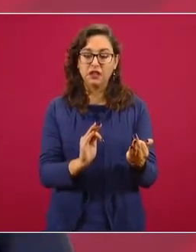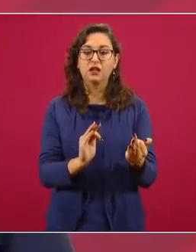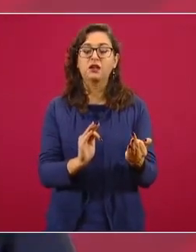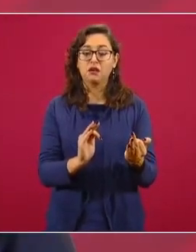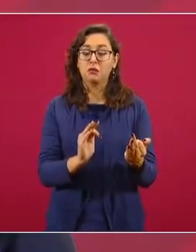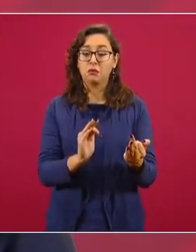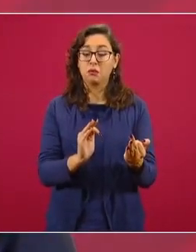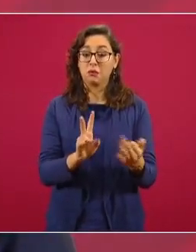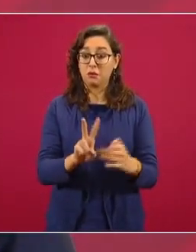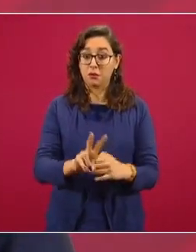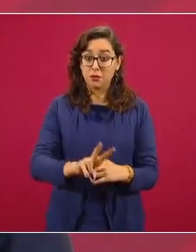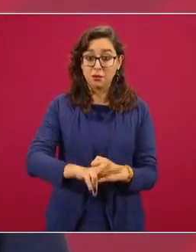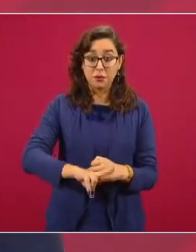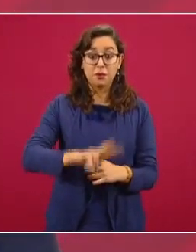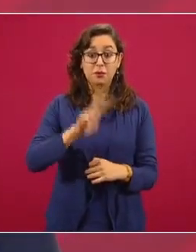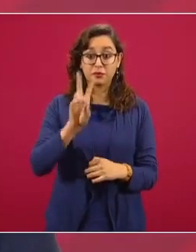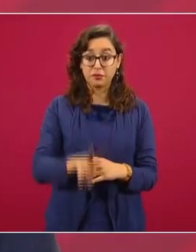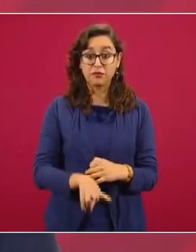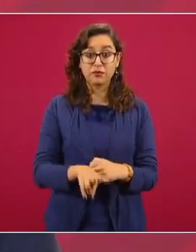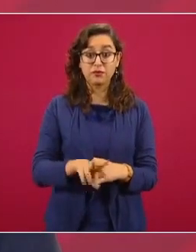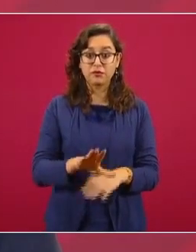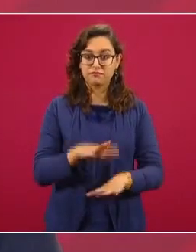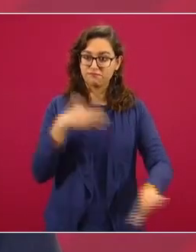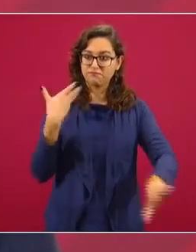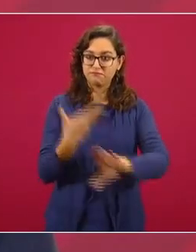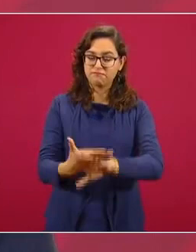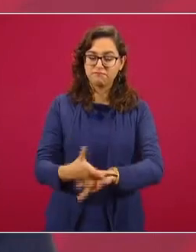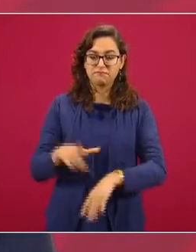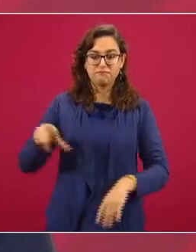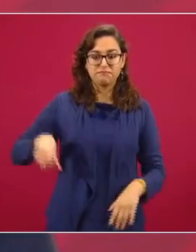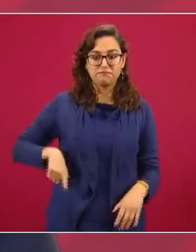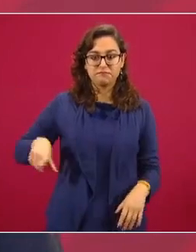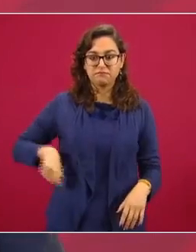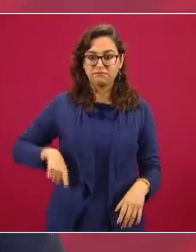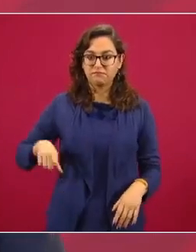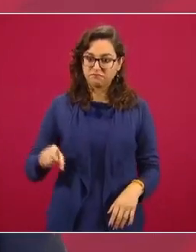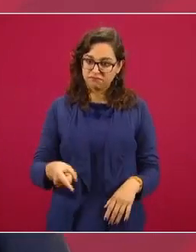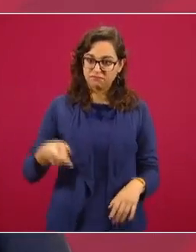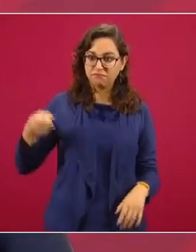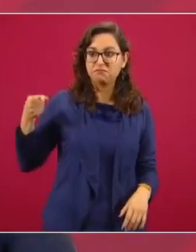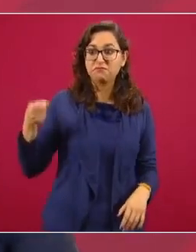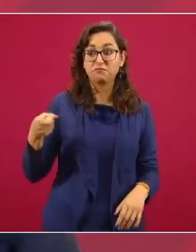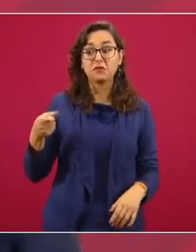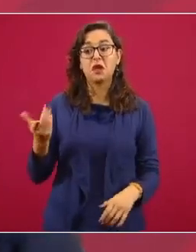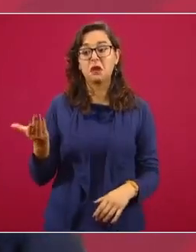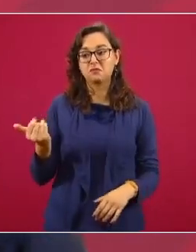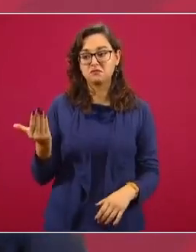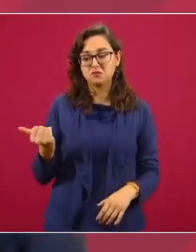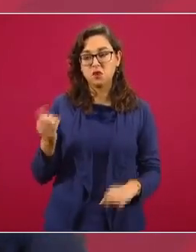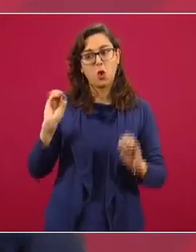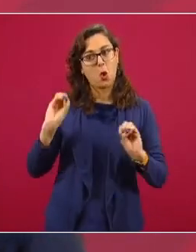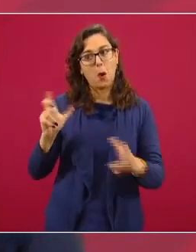a los funcionarios públicos de plata o plomo,